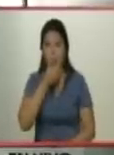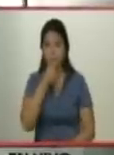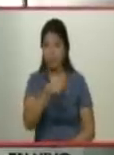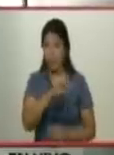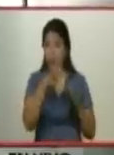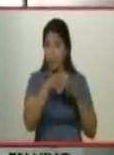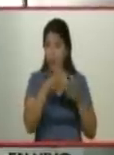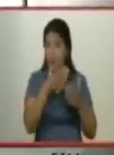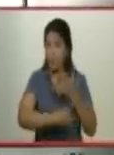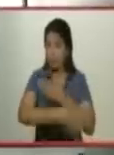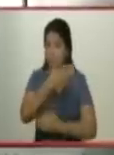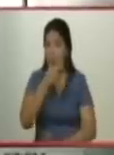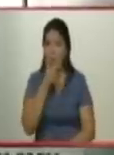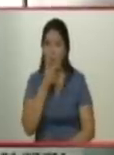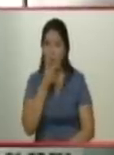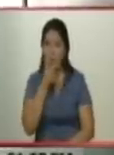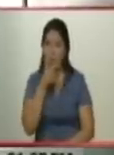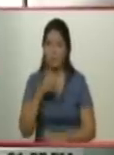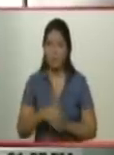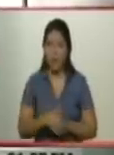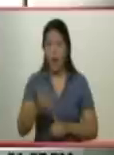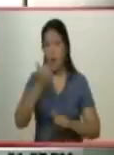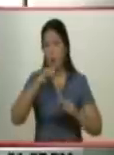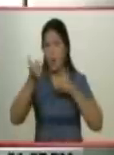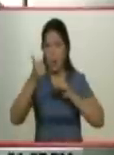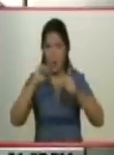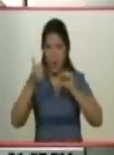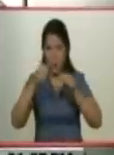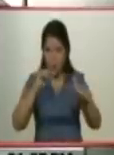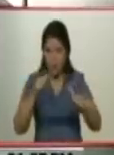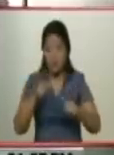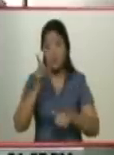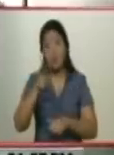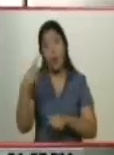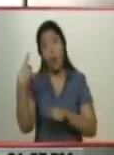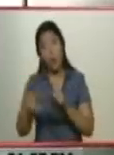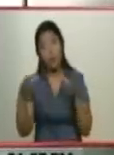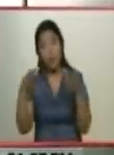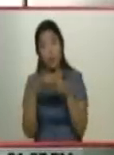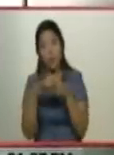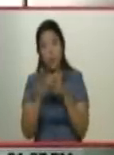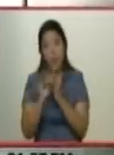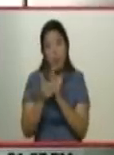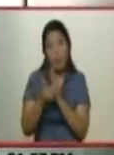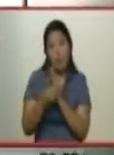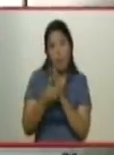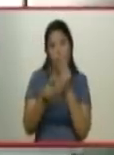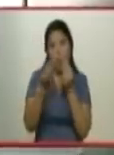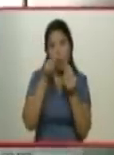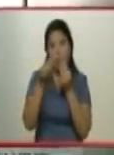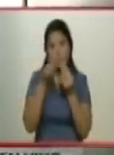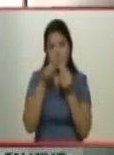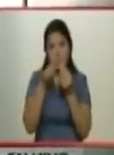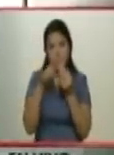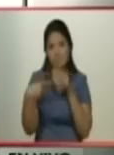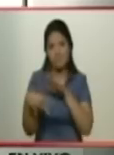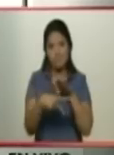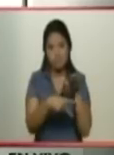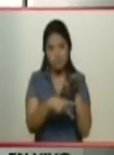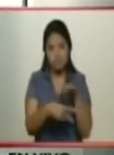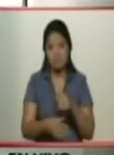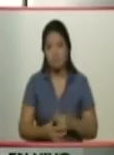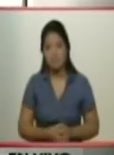bas en el sector licores y una banda de que acap Perdón alimentos bachaqueros